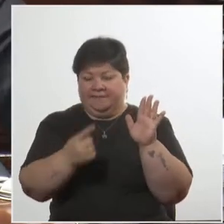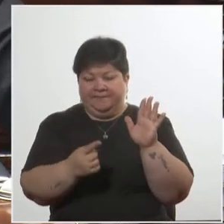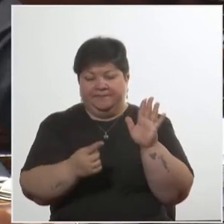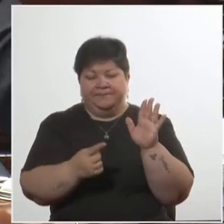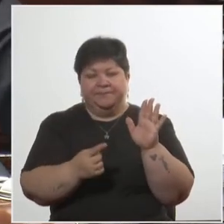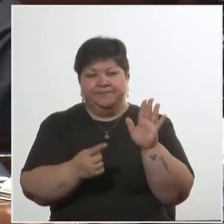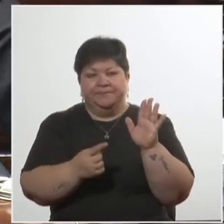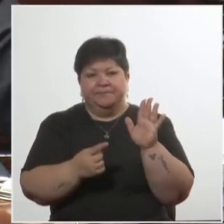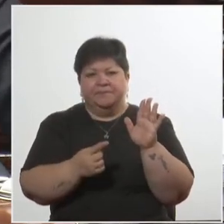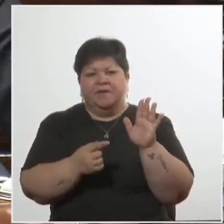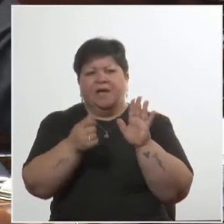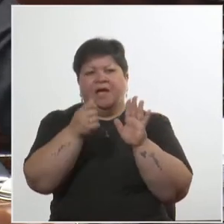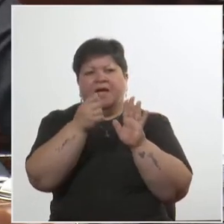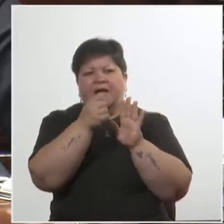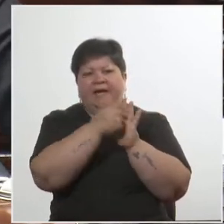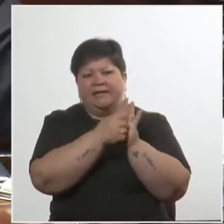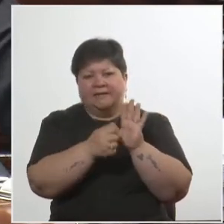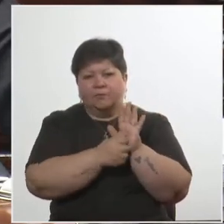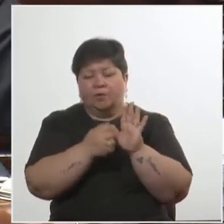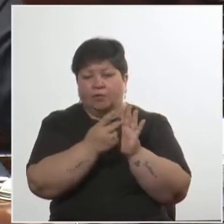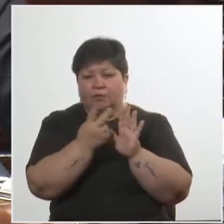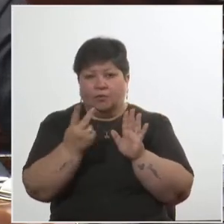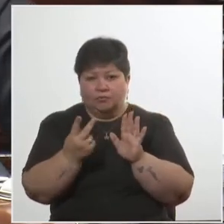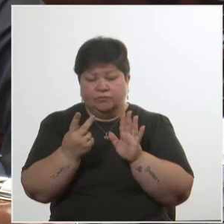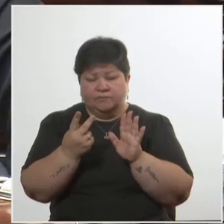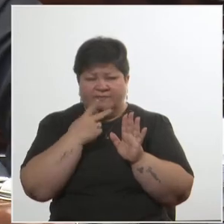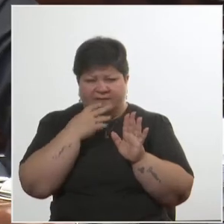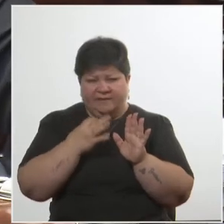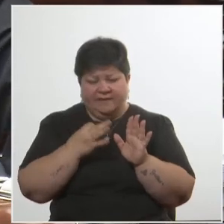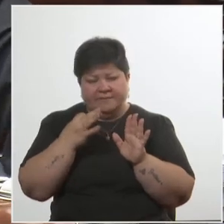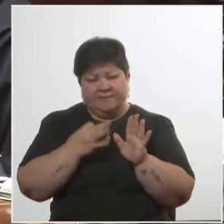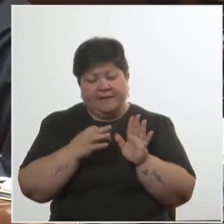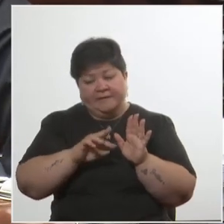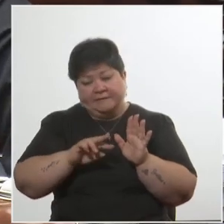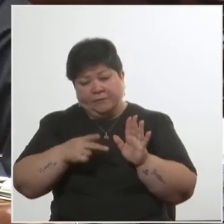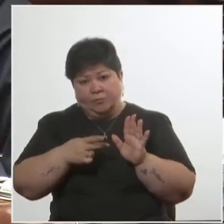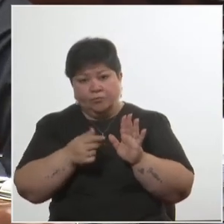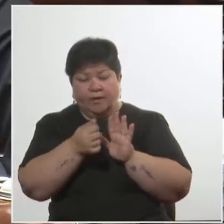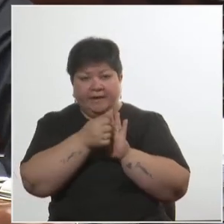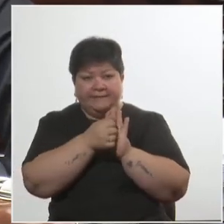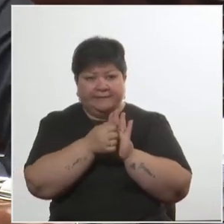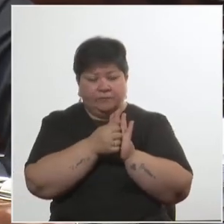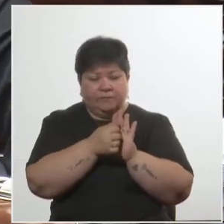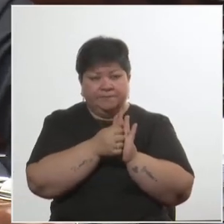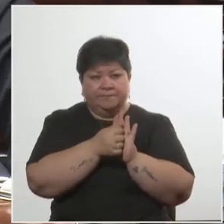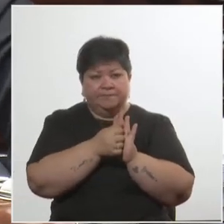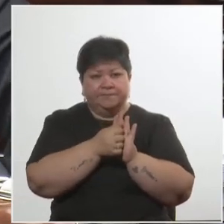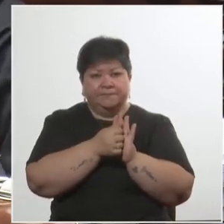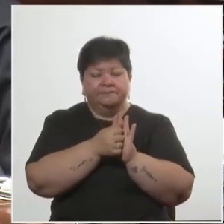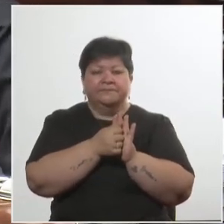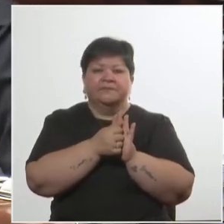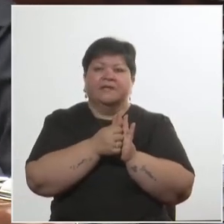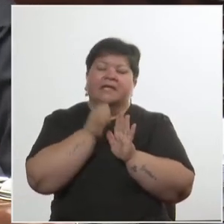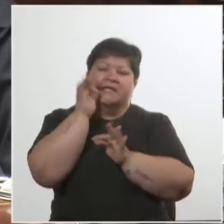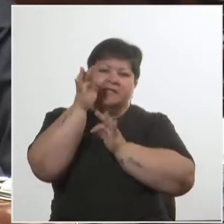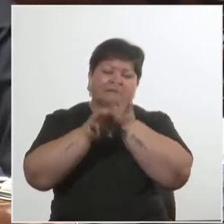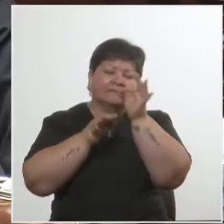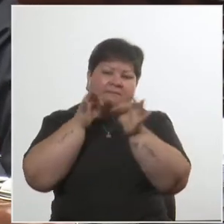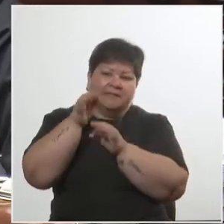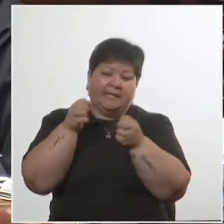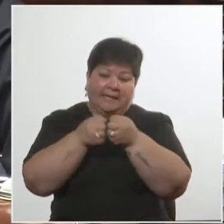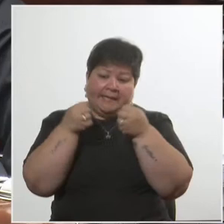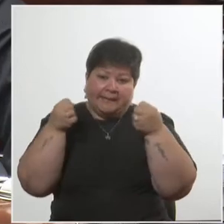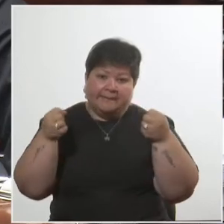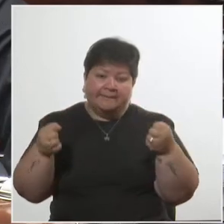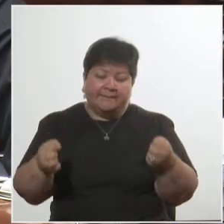en realidad son dos artículos porque también hay un segundo artículo que establece que la extensión del plazo que